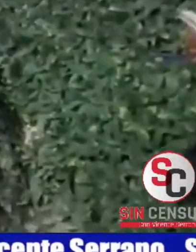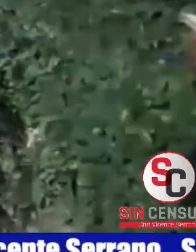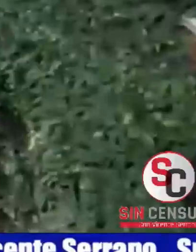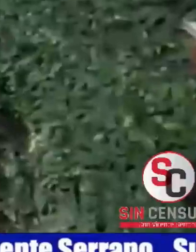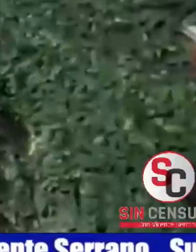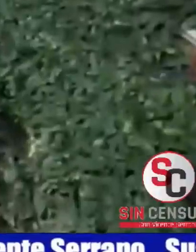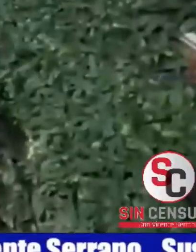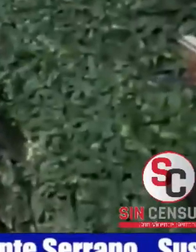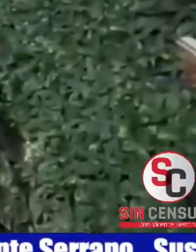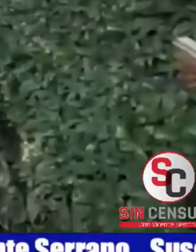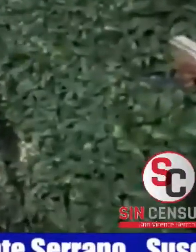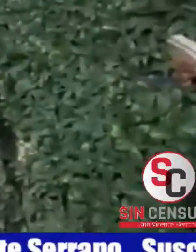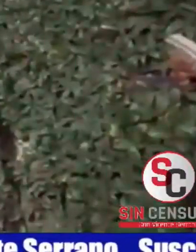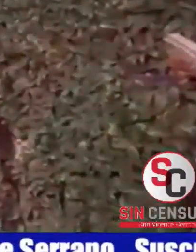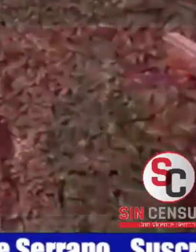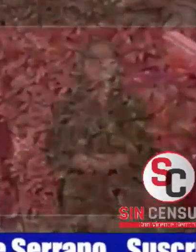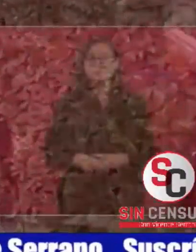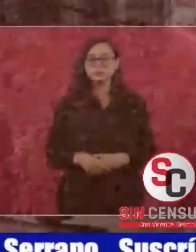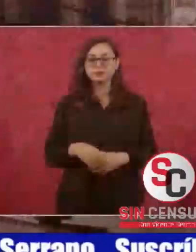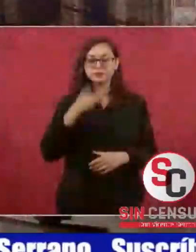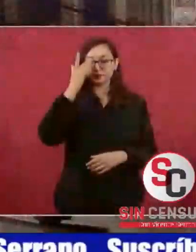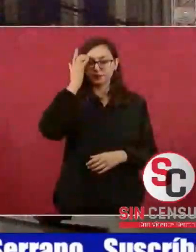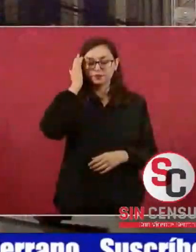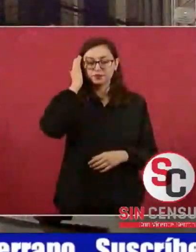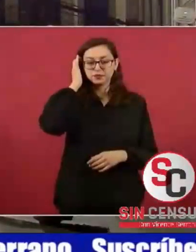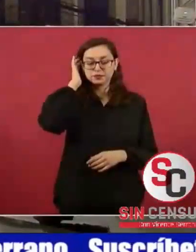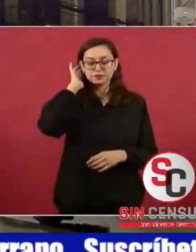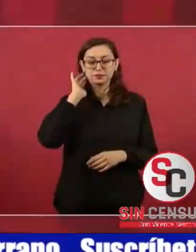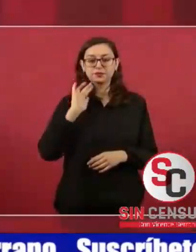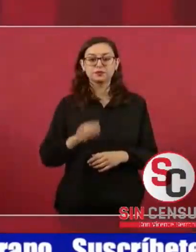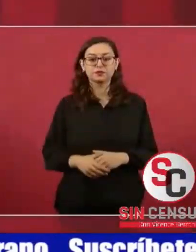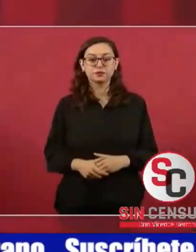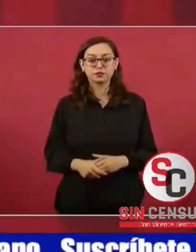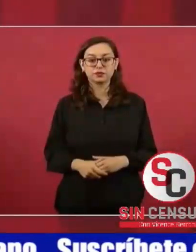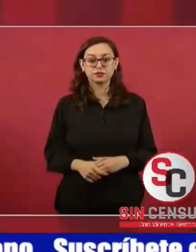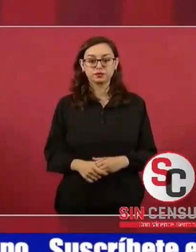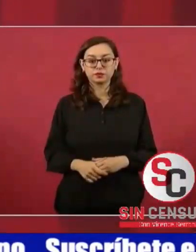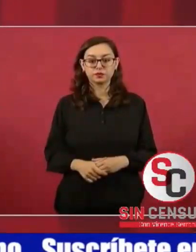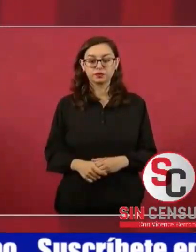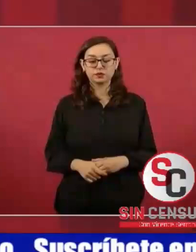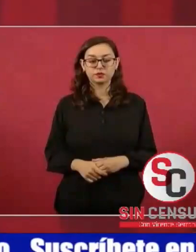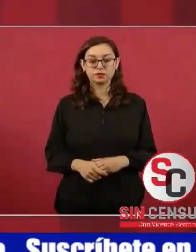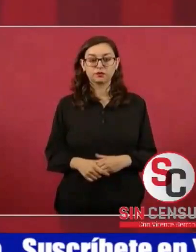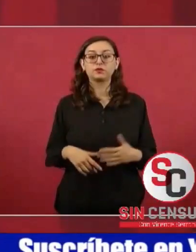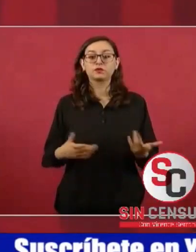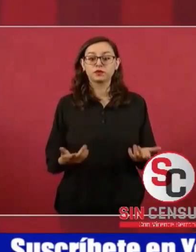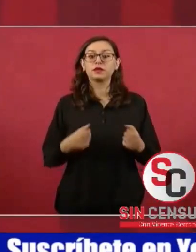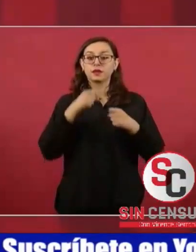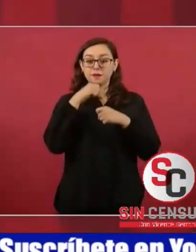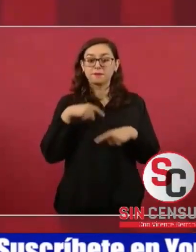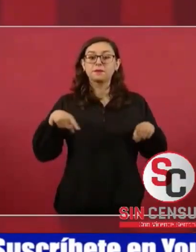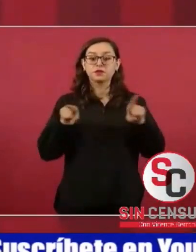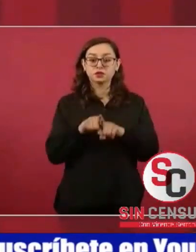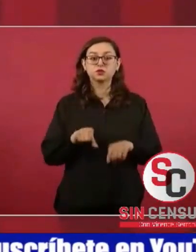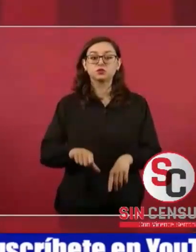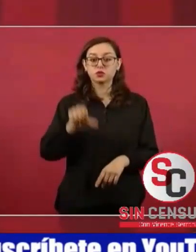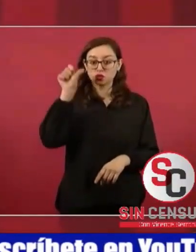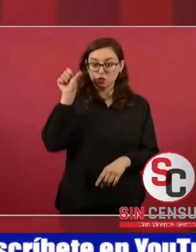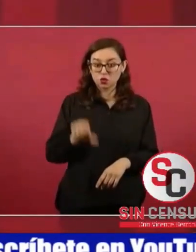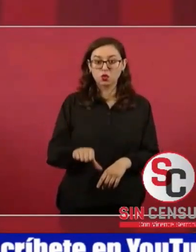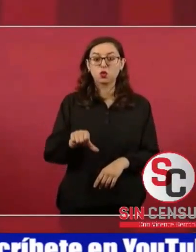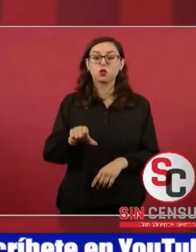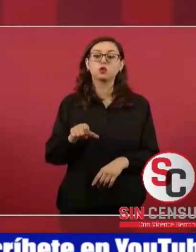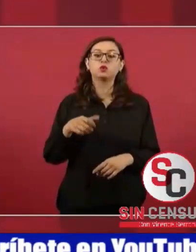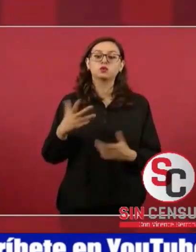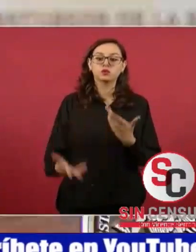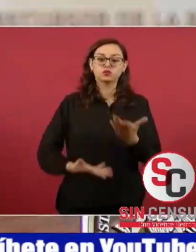la dignidad del propio Alito Moreno, y hasta mencionó que tenía muy presente cuando Televisa entró con cámaras a la